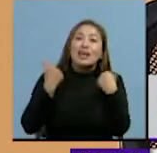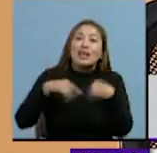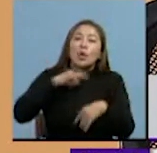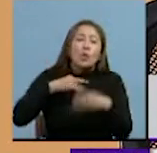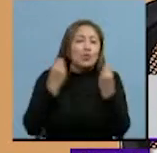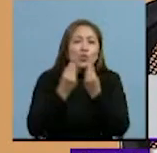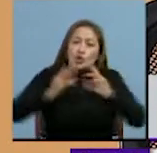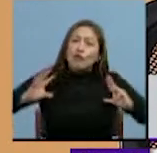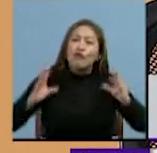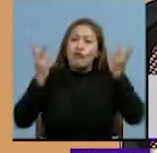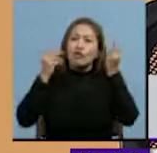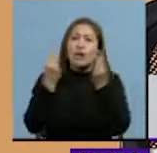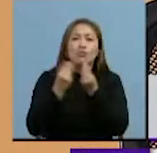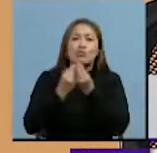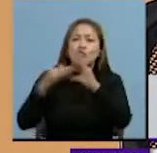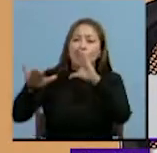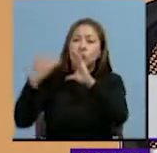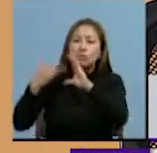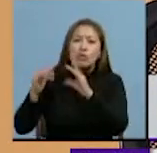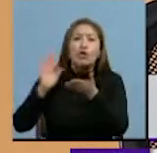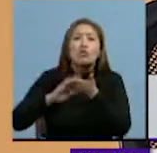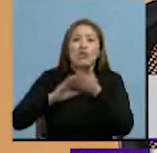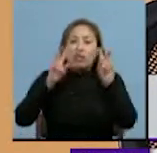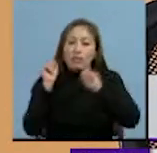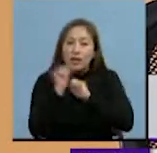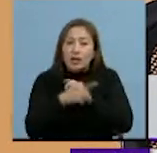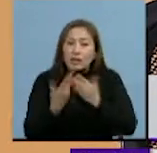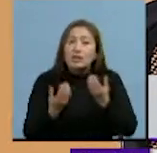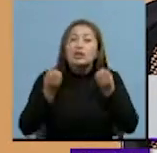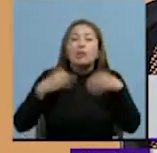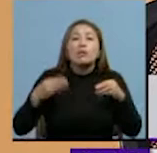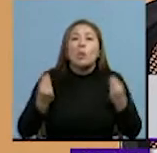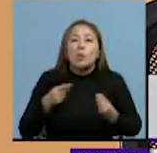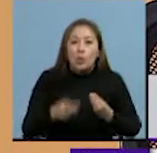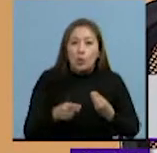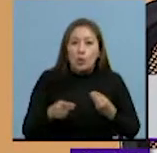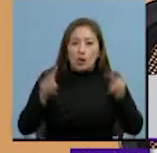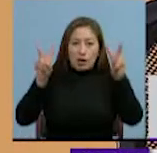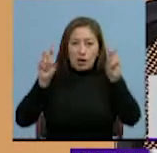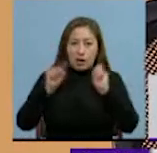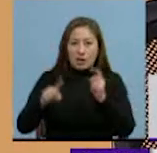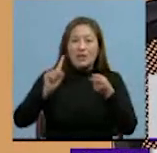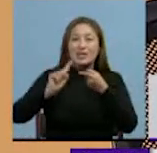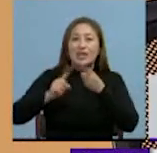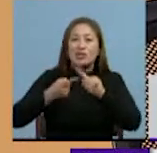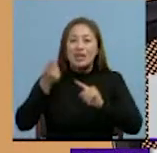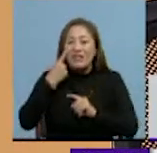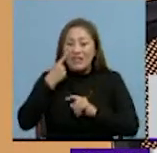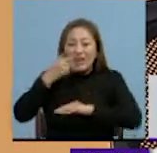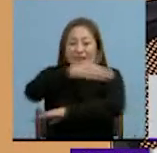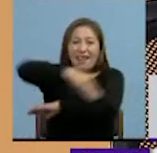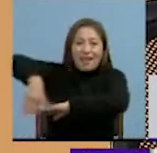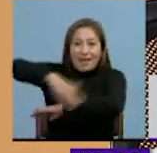bronca, muchos mensajes realmente relacionados con este tema. Y arrancamos con la parte que está relacionada con la gente que vive en situación de